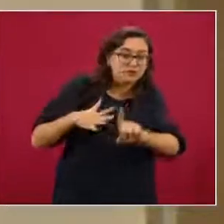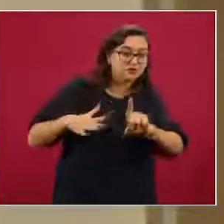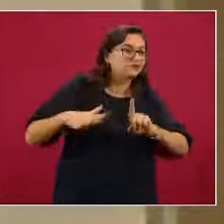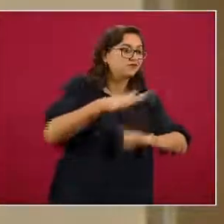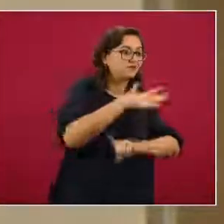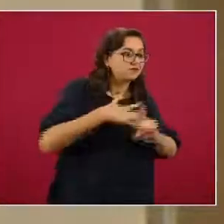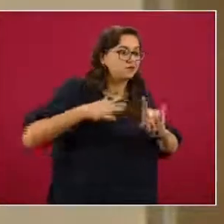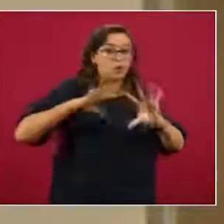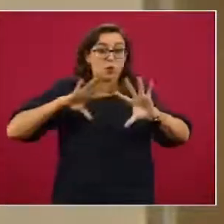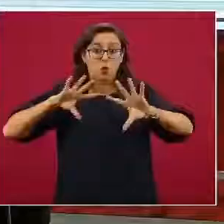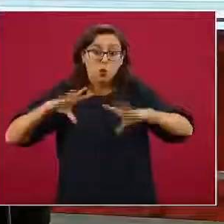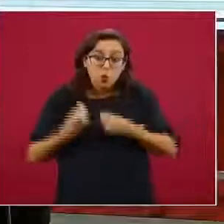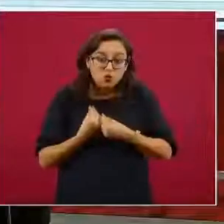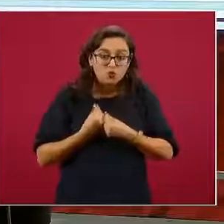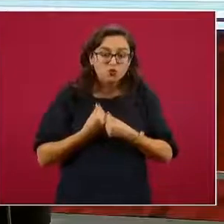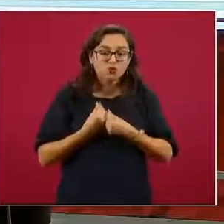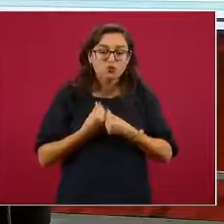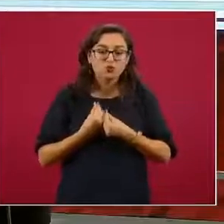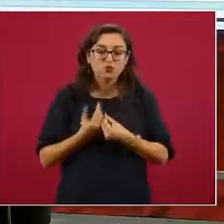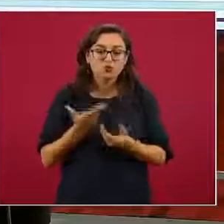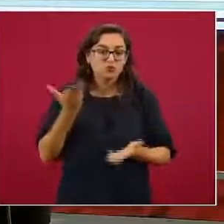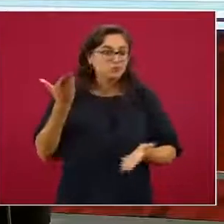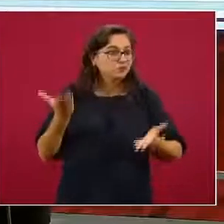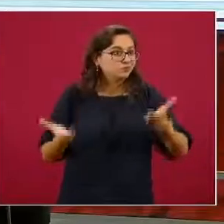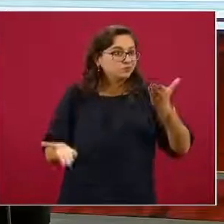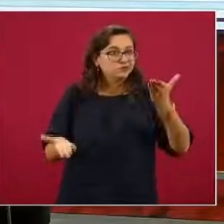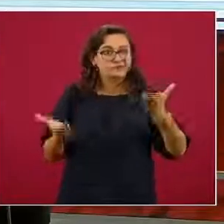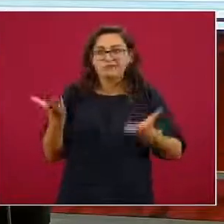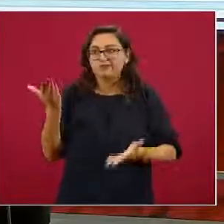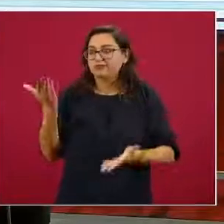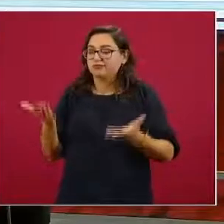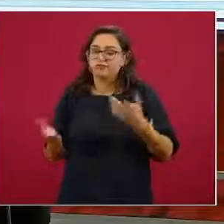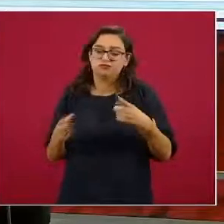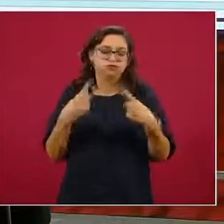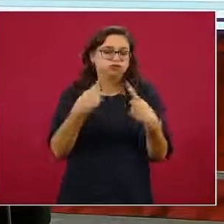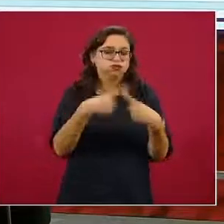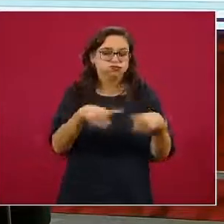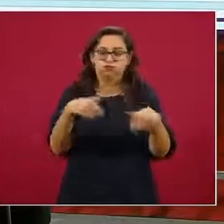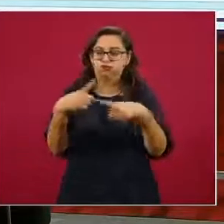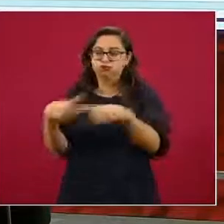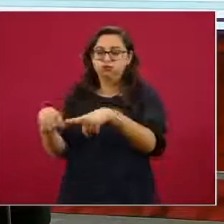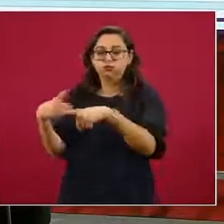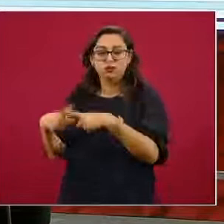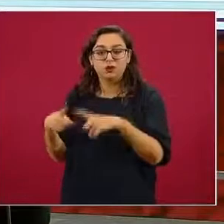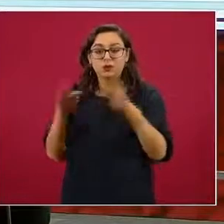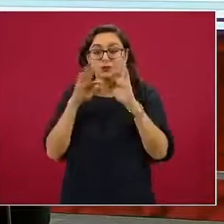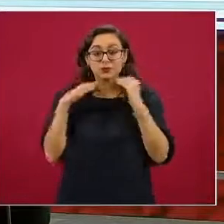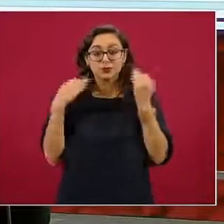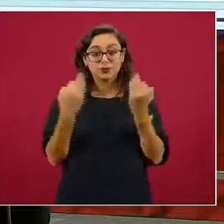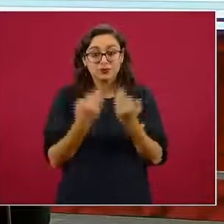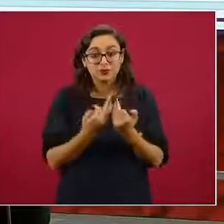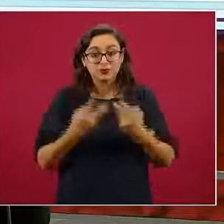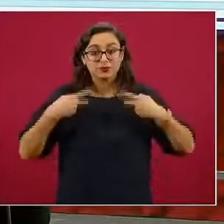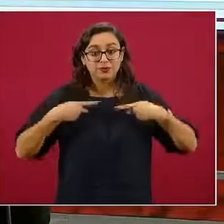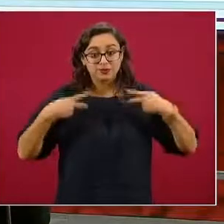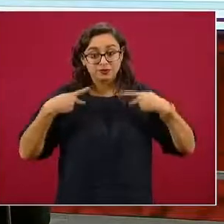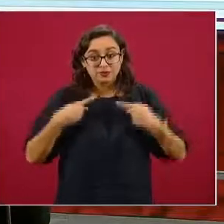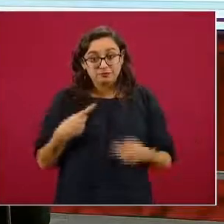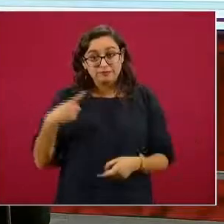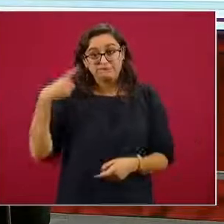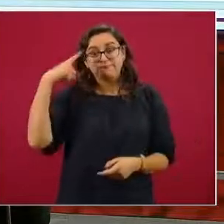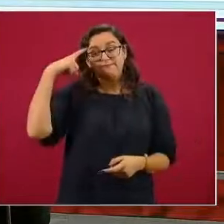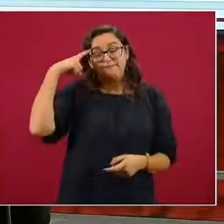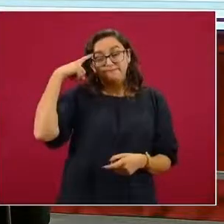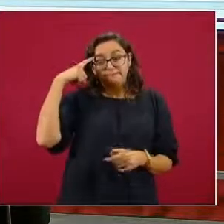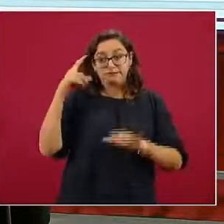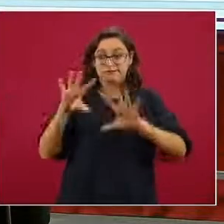Y en la conformación de una sociedad se involucran múltiples aspectos que tienen que ver con la mentalidad de las personas en